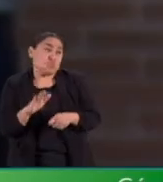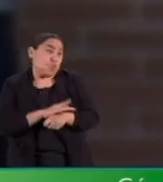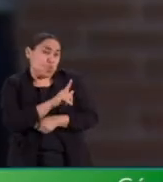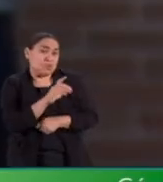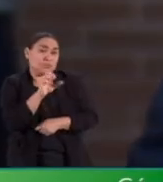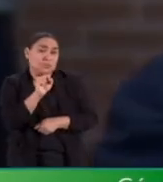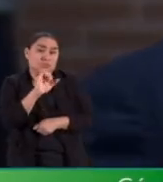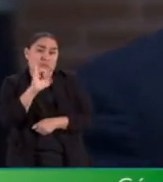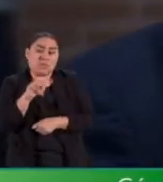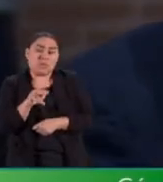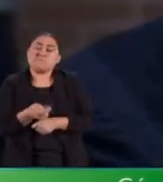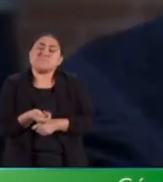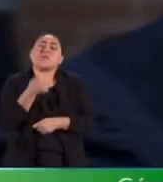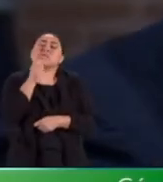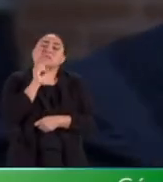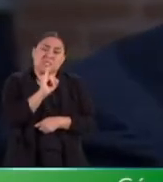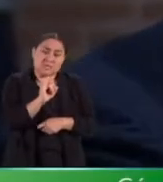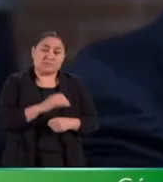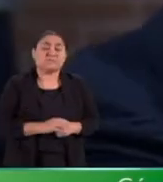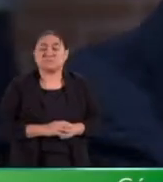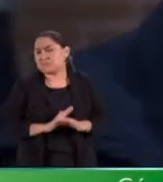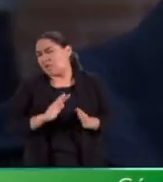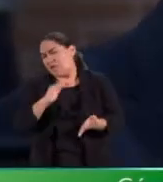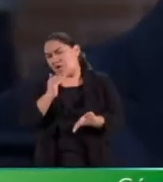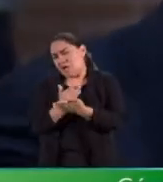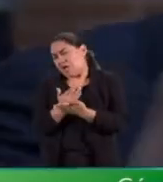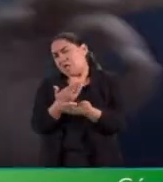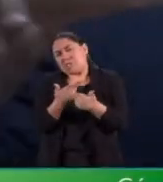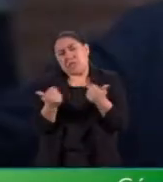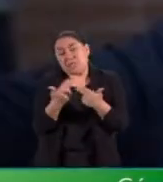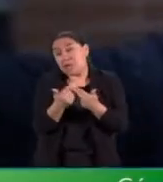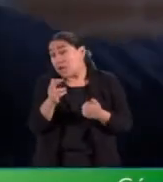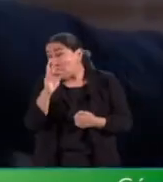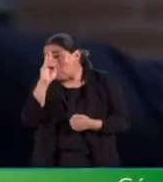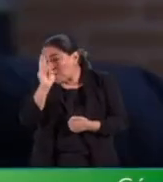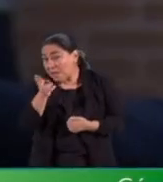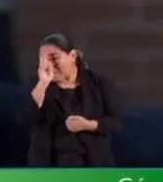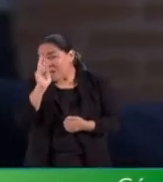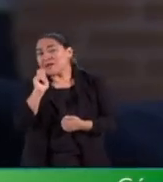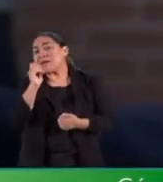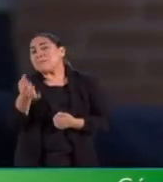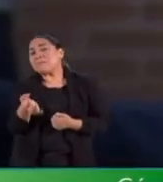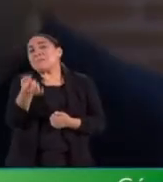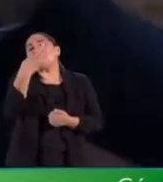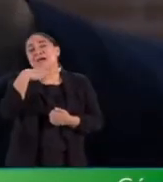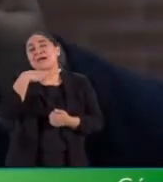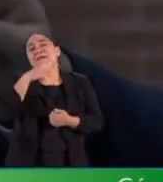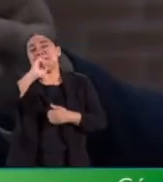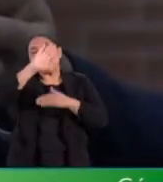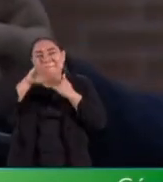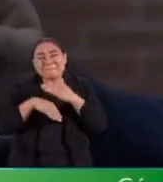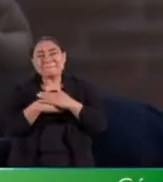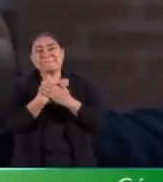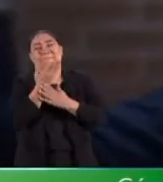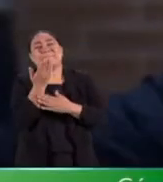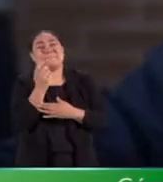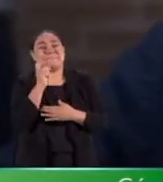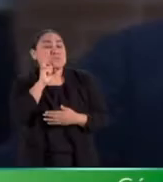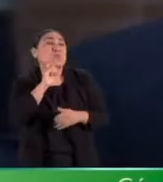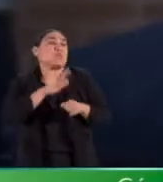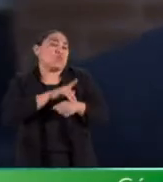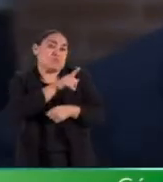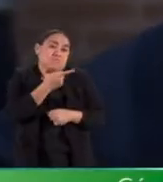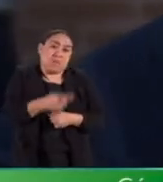paso. Porque ya nadie prohibiría ni prohibirá la píldora del día siguiente, y es porque la Corte dio el primer